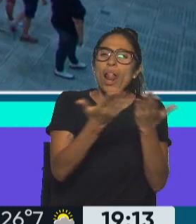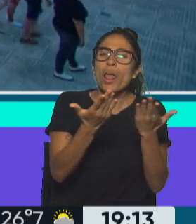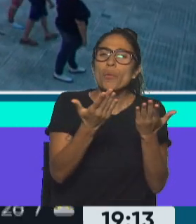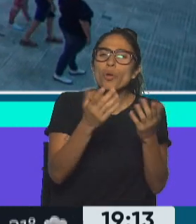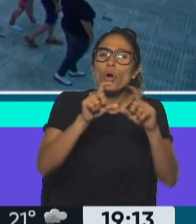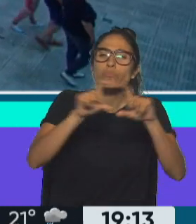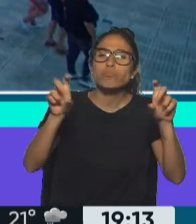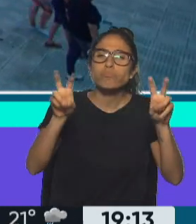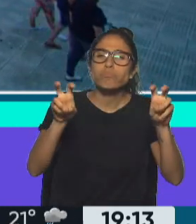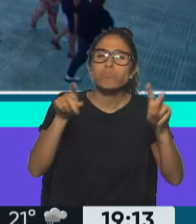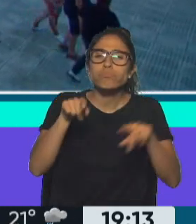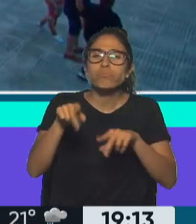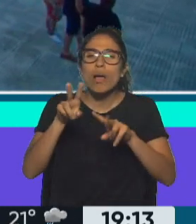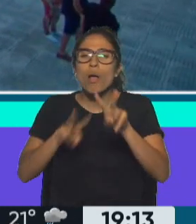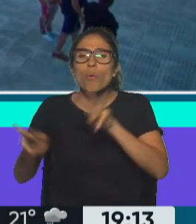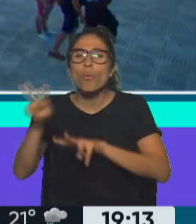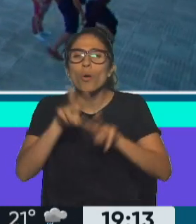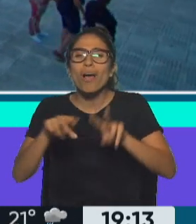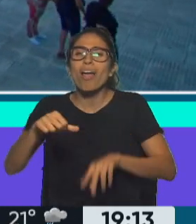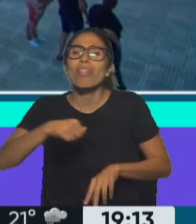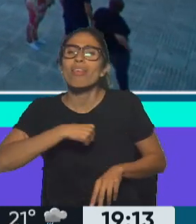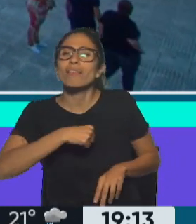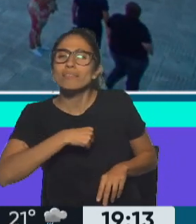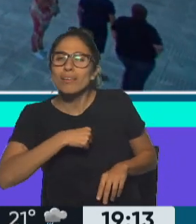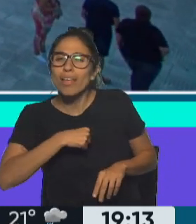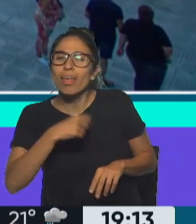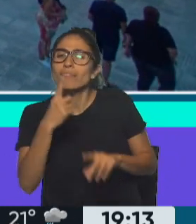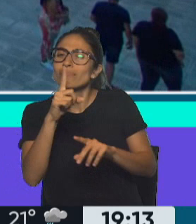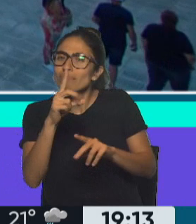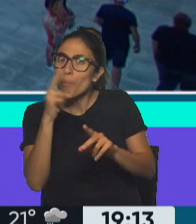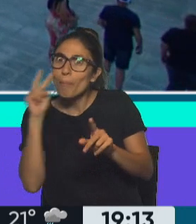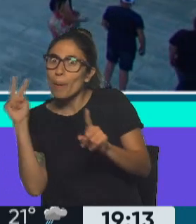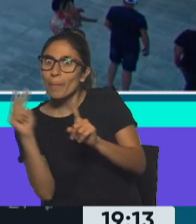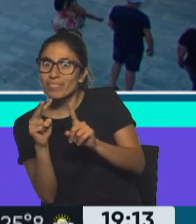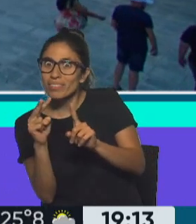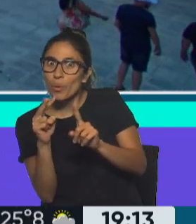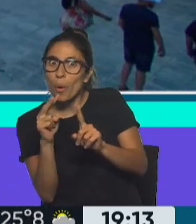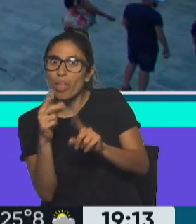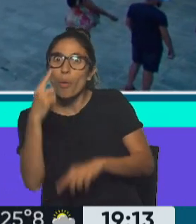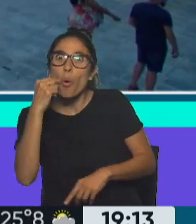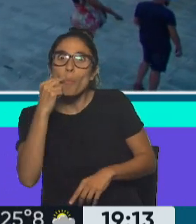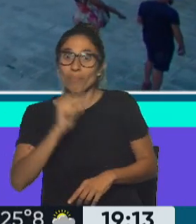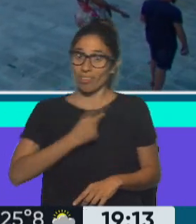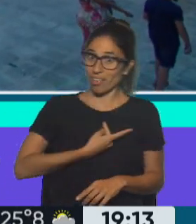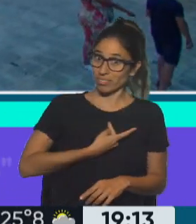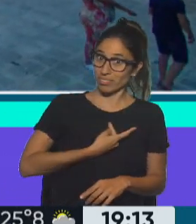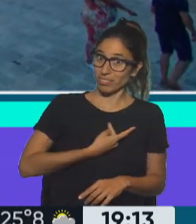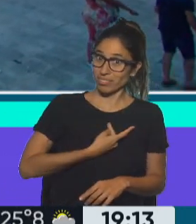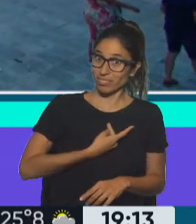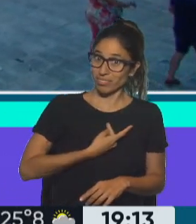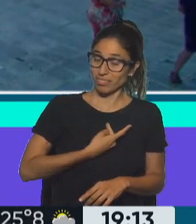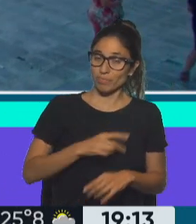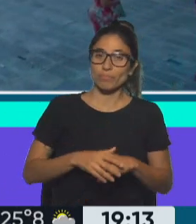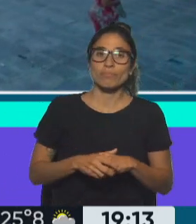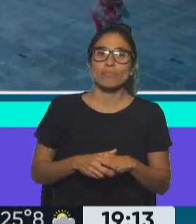parafraseando, la búsqueda de la identidad desde la perspectiva de un varón trans, que me pareció muy interesante, ¿no? Digo, esa búsqueda de identidad. ¿Cuál